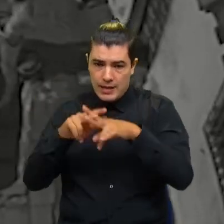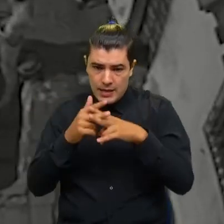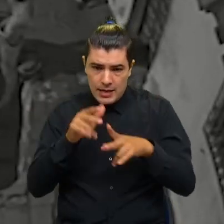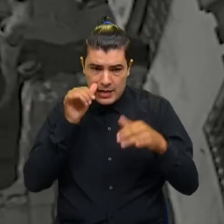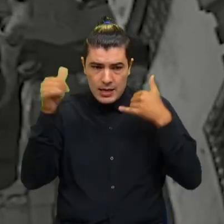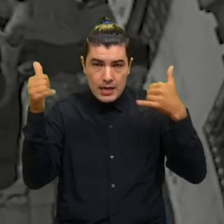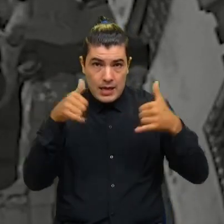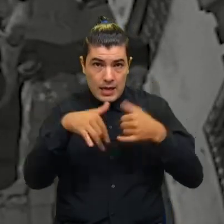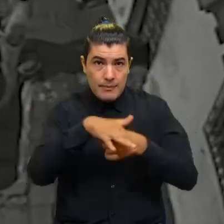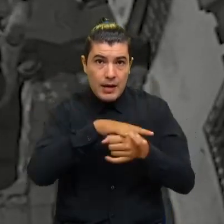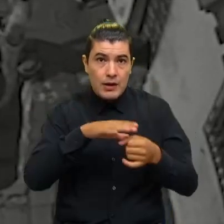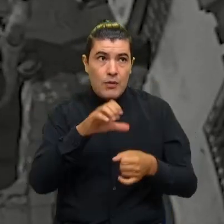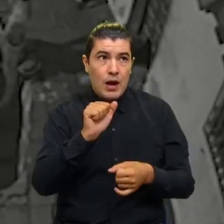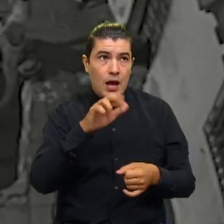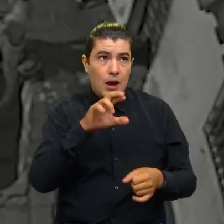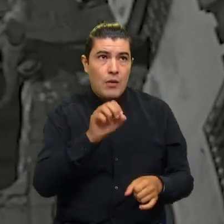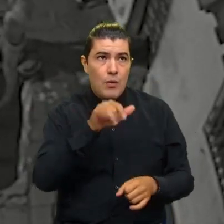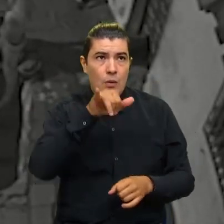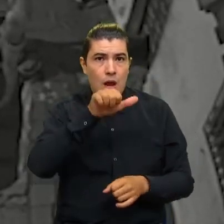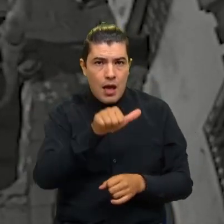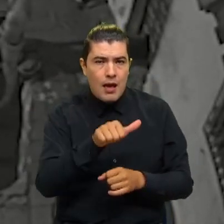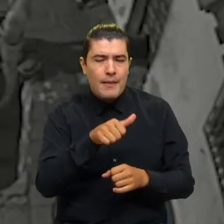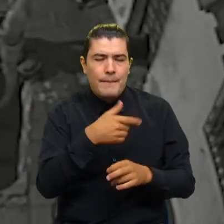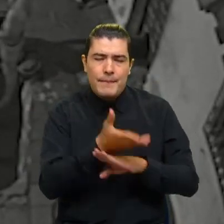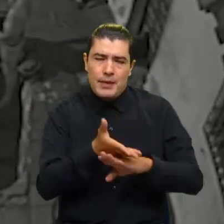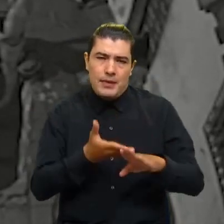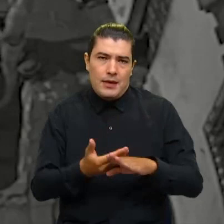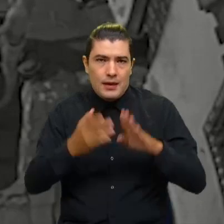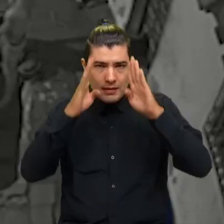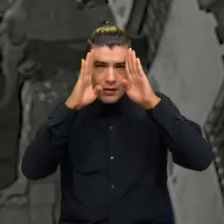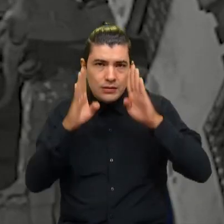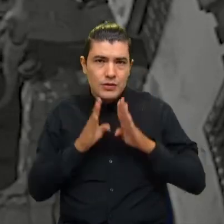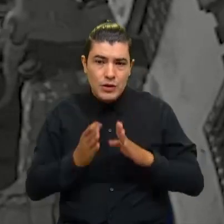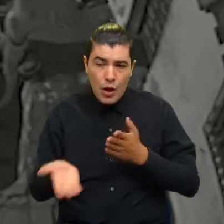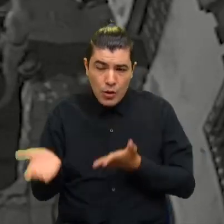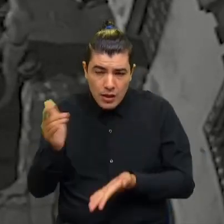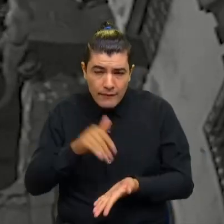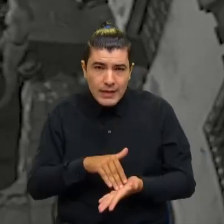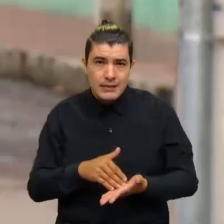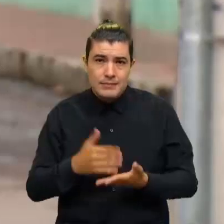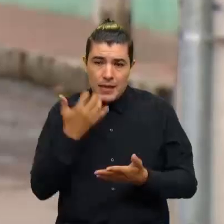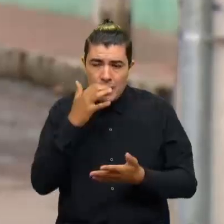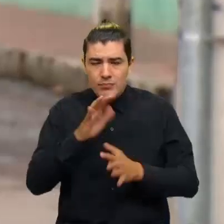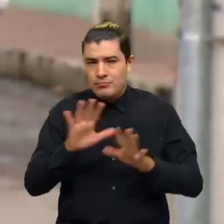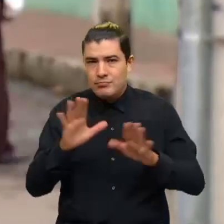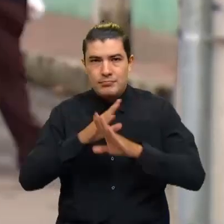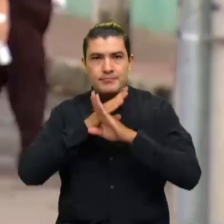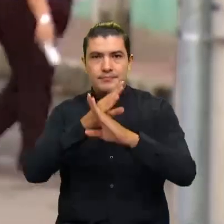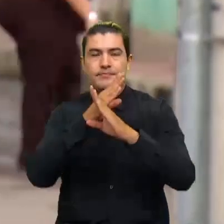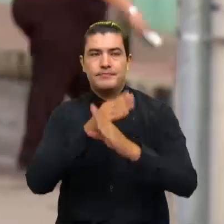a las autoridades mayor atención para no volver a vivir con miedo en la zona.